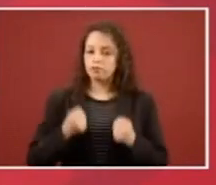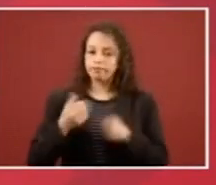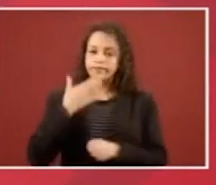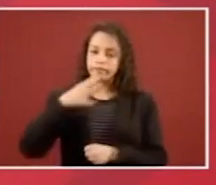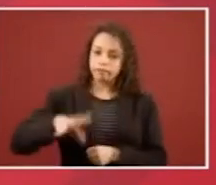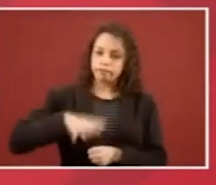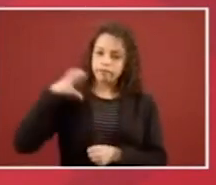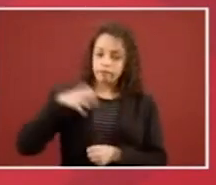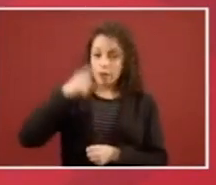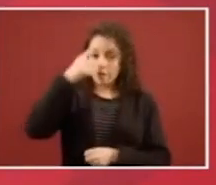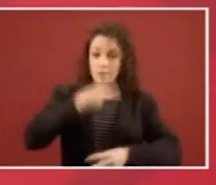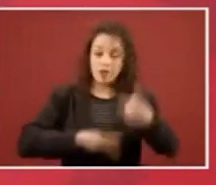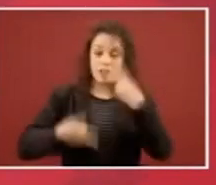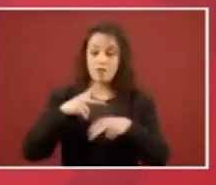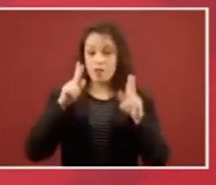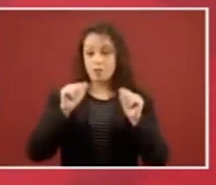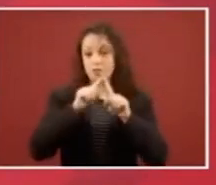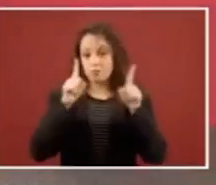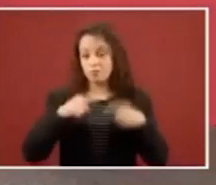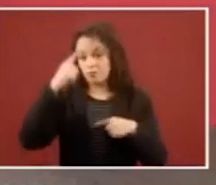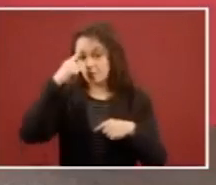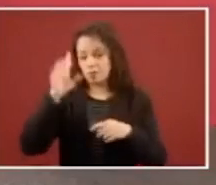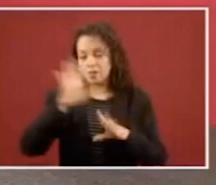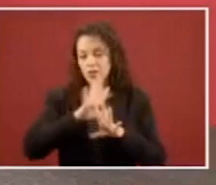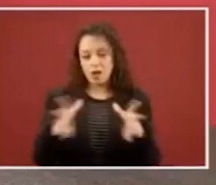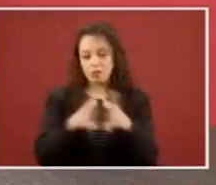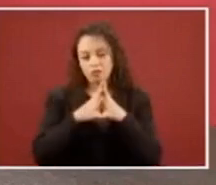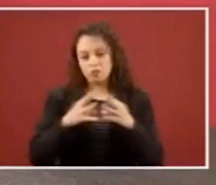que se termine la violencia